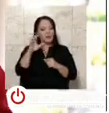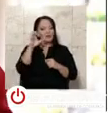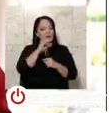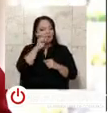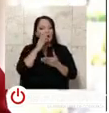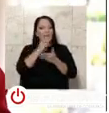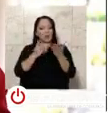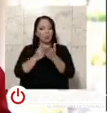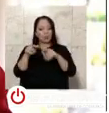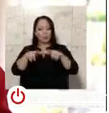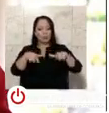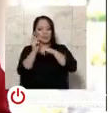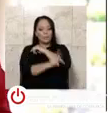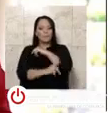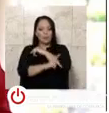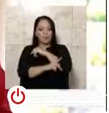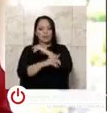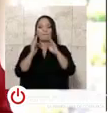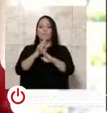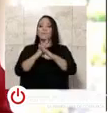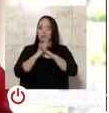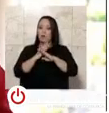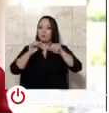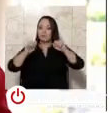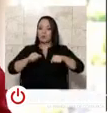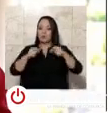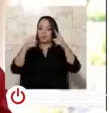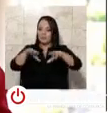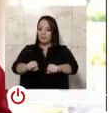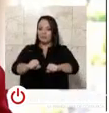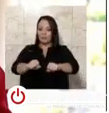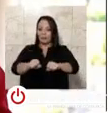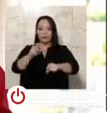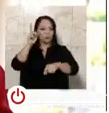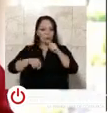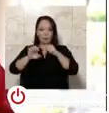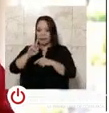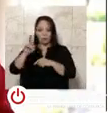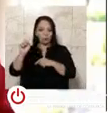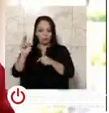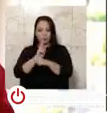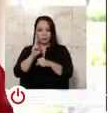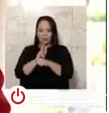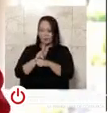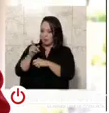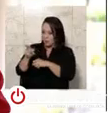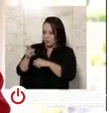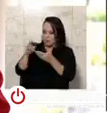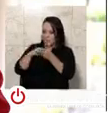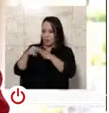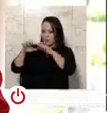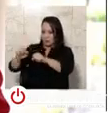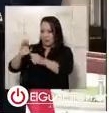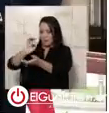algunas regiones del país tenían bloqueada la posibilidad de sacar citas mediante el EDUS. Estas son citas de